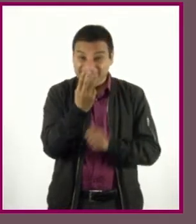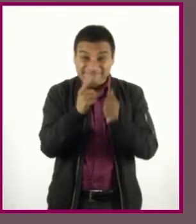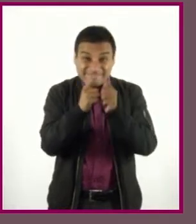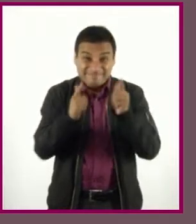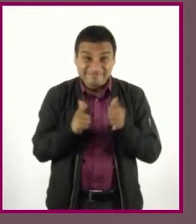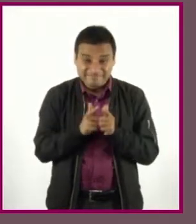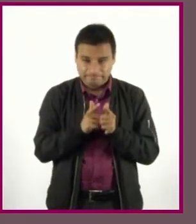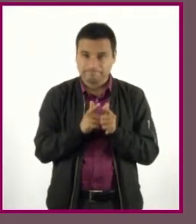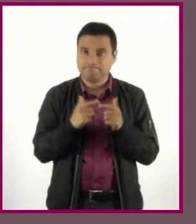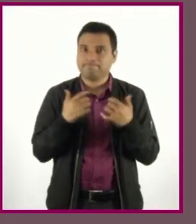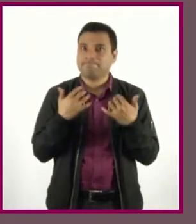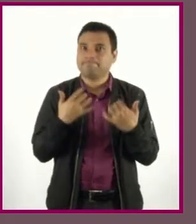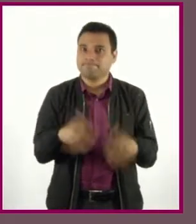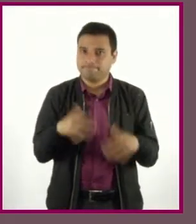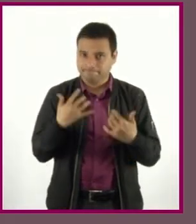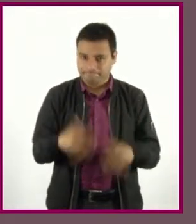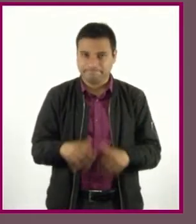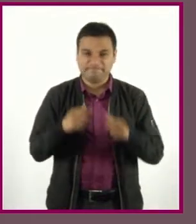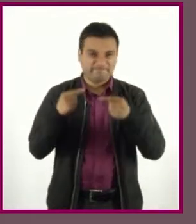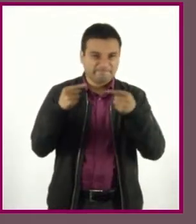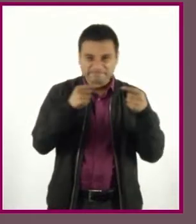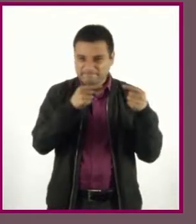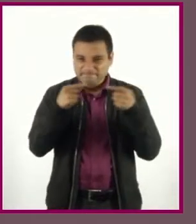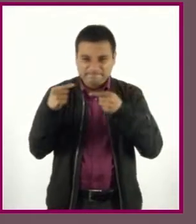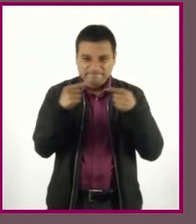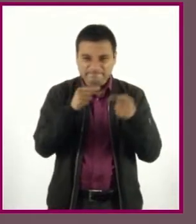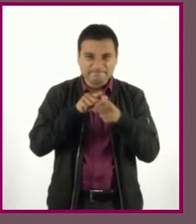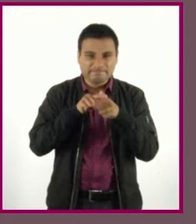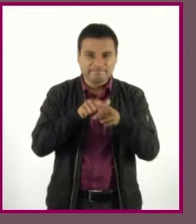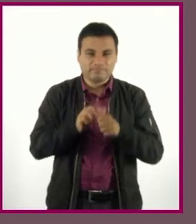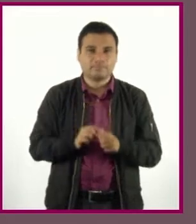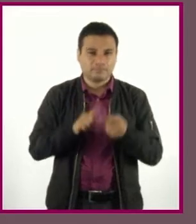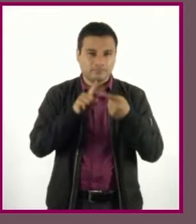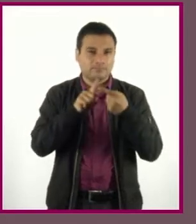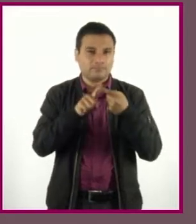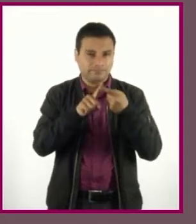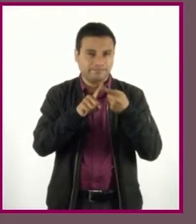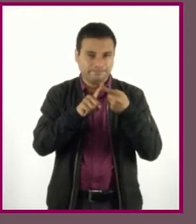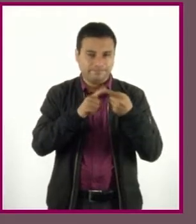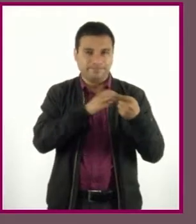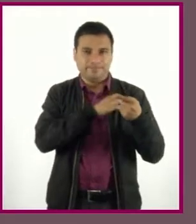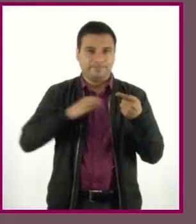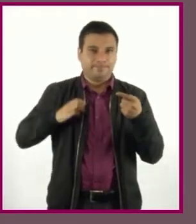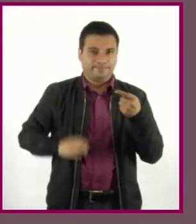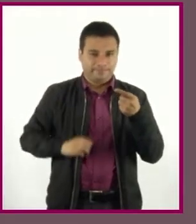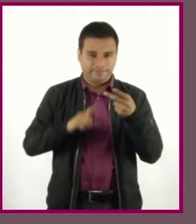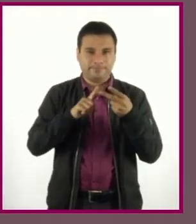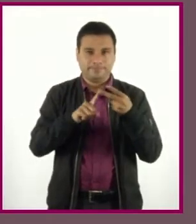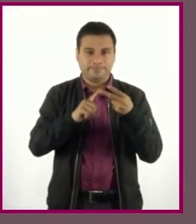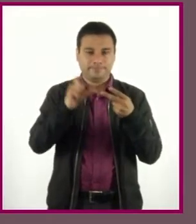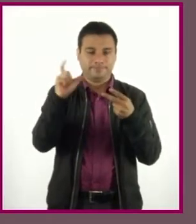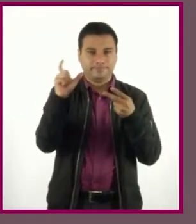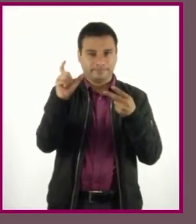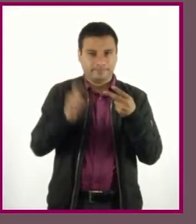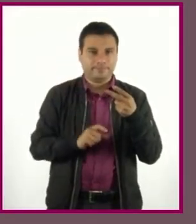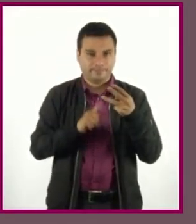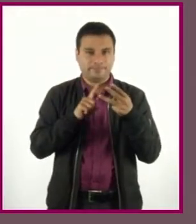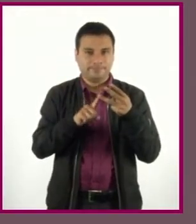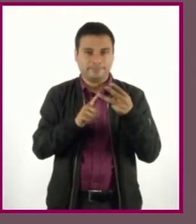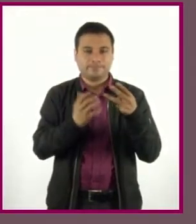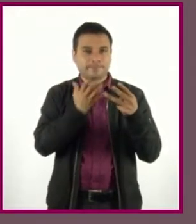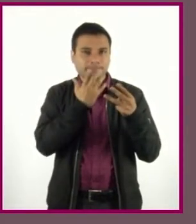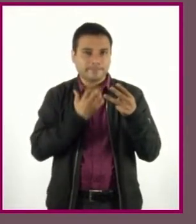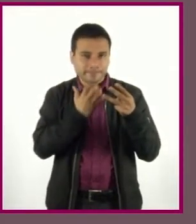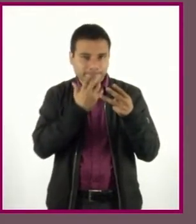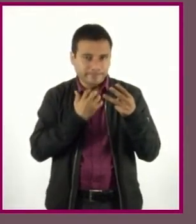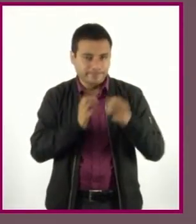monoteísmos han estado en continuos conflictos: el cristianismo, el islam y el judaísmo. En